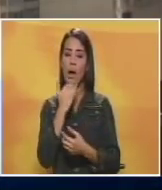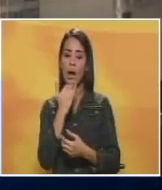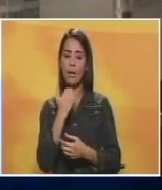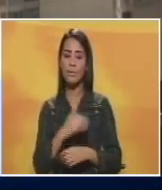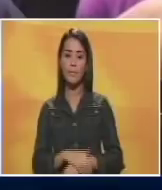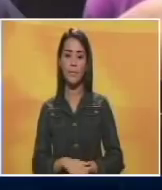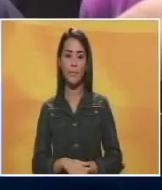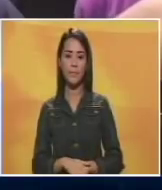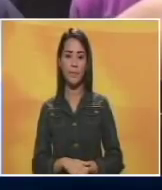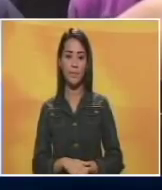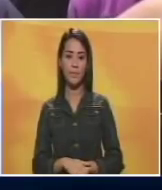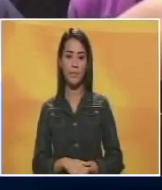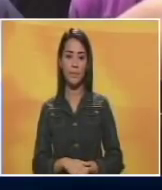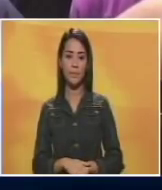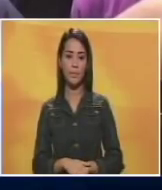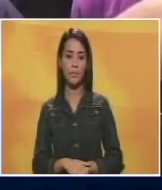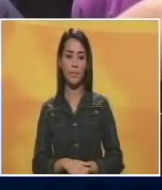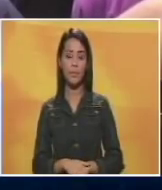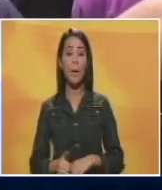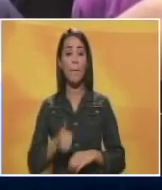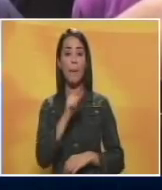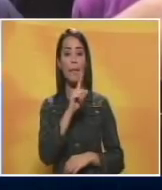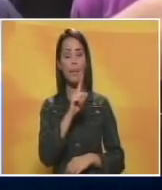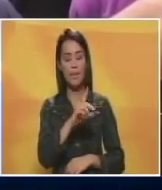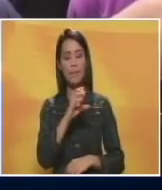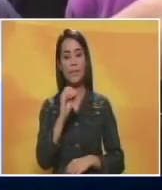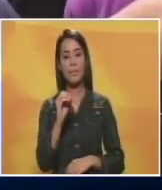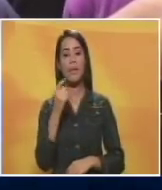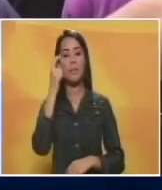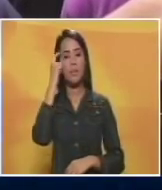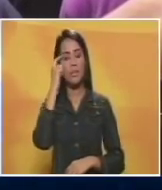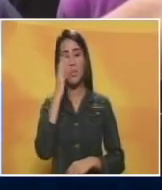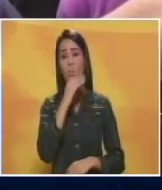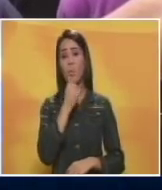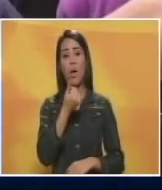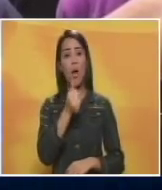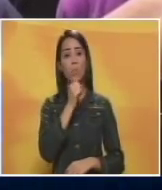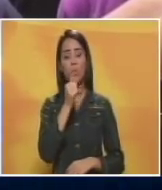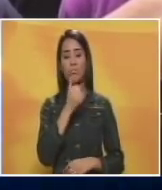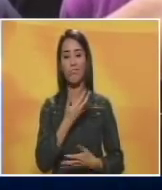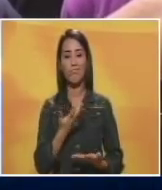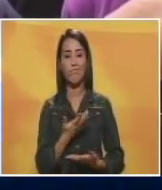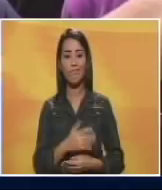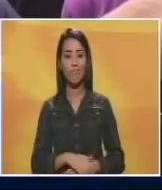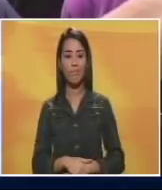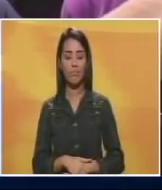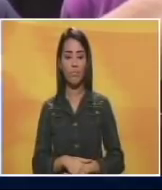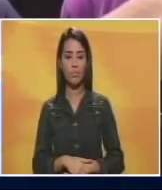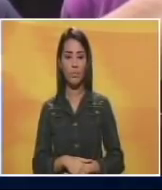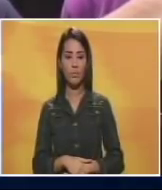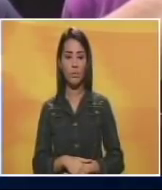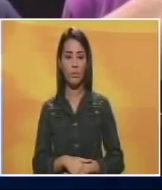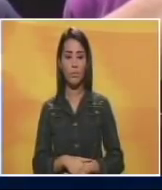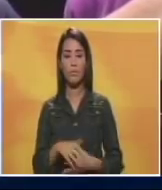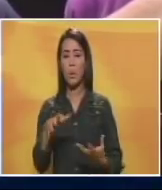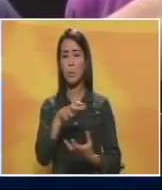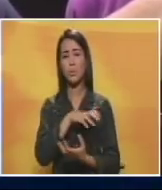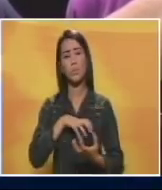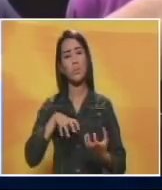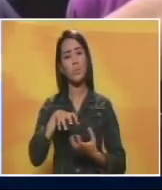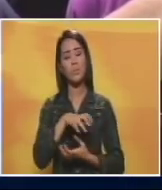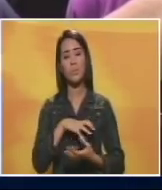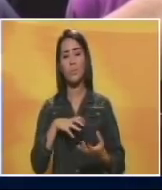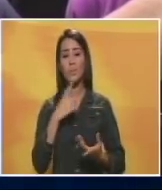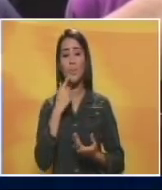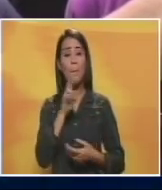dentro de la comunidad. Ya vamos para más de 10 días sin una gota de agua y bueno, eso nos ha traído una serie de inconvenientes para